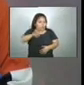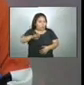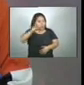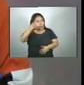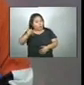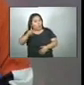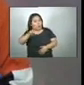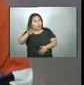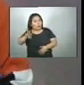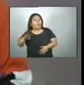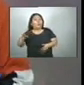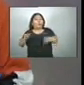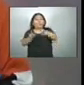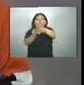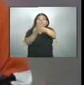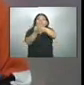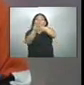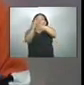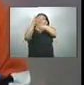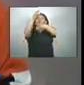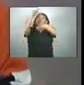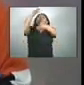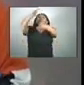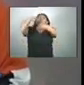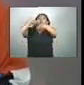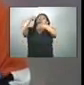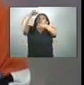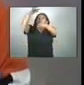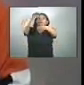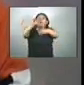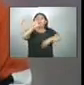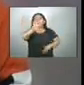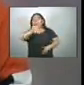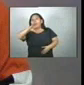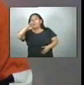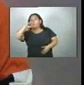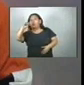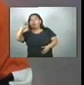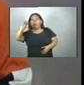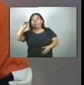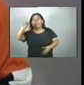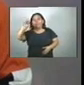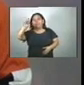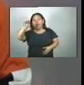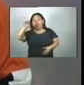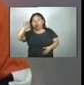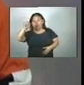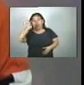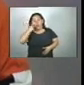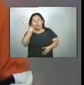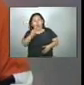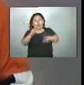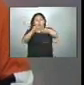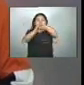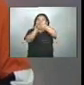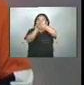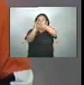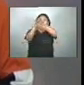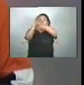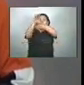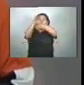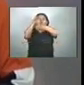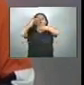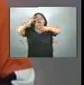La altura promedio que ha alcanzado cada una de estas explosiones ha sido unos 500 metros. Eso es muy importante porque cuanto más